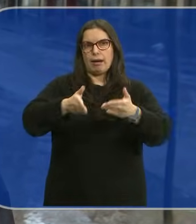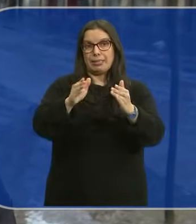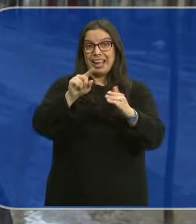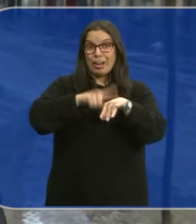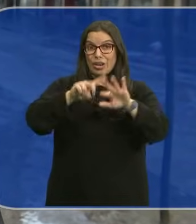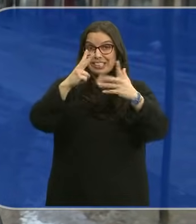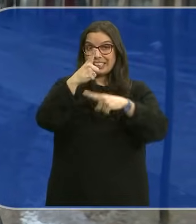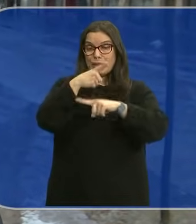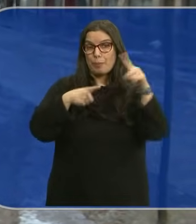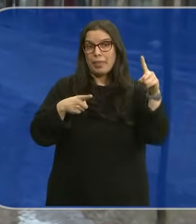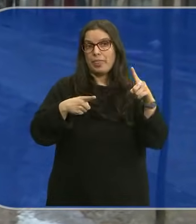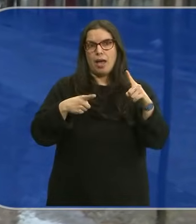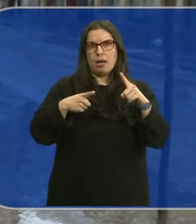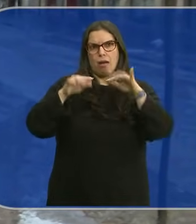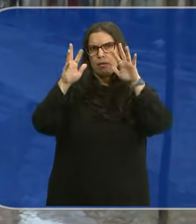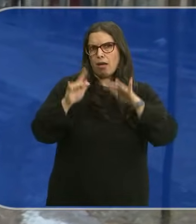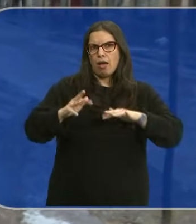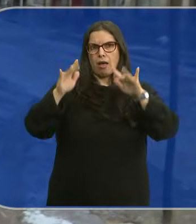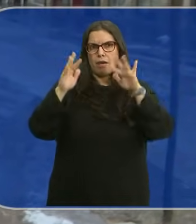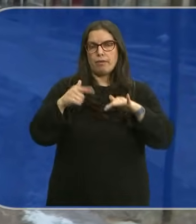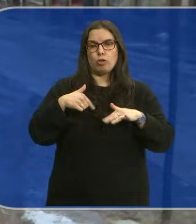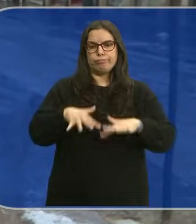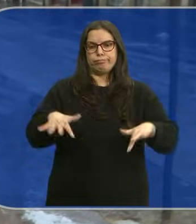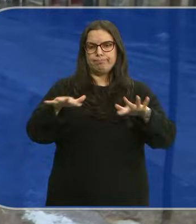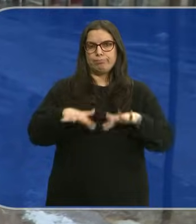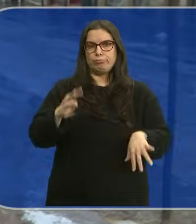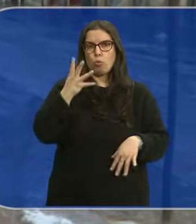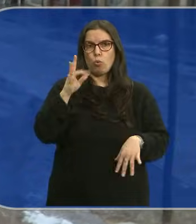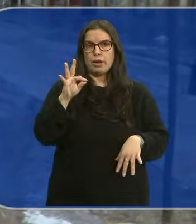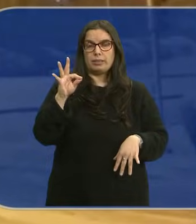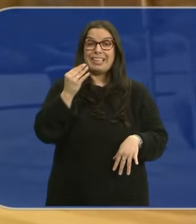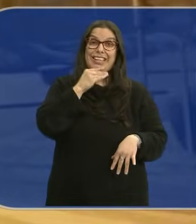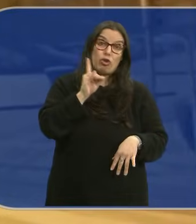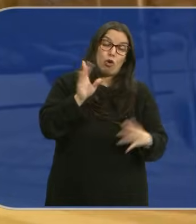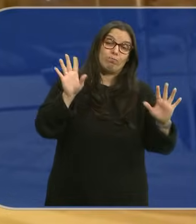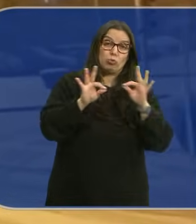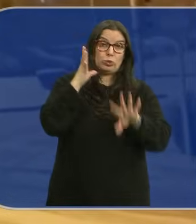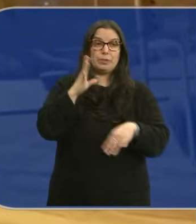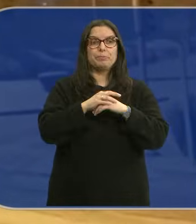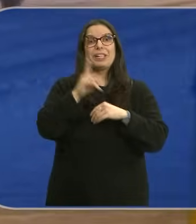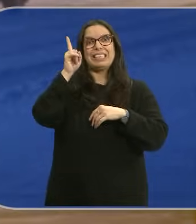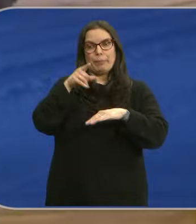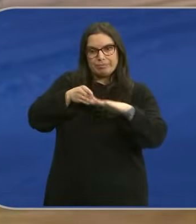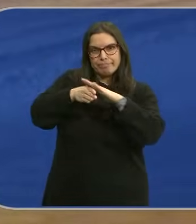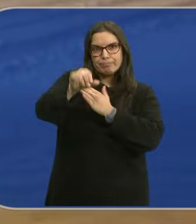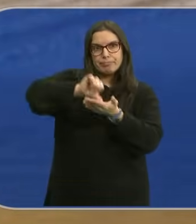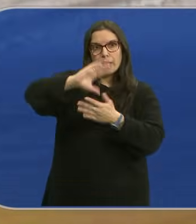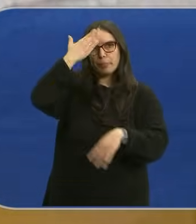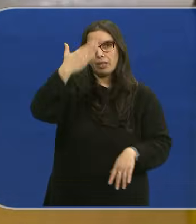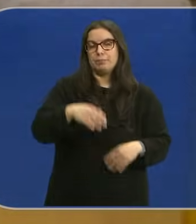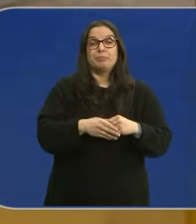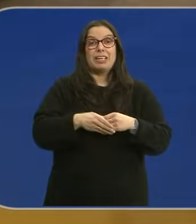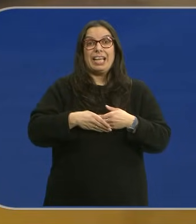las 7:30 estaba llena de nieve y hemos venido a 40, pero bueno, como no había helado, pues bien. También los accesos a la capital. Estaba